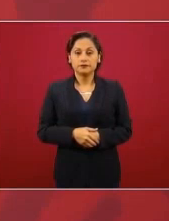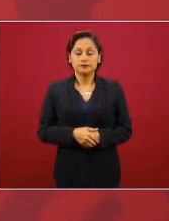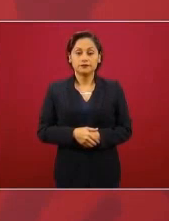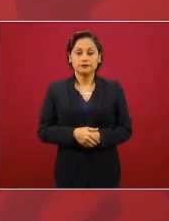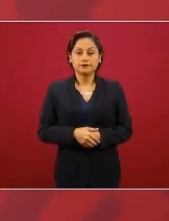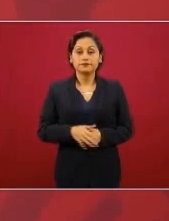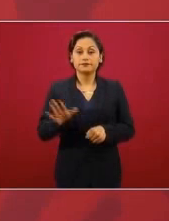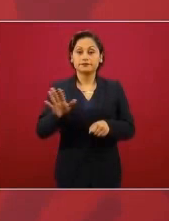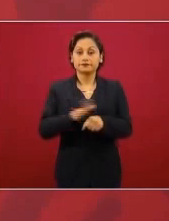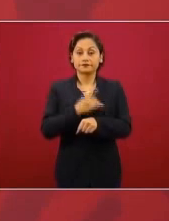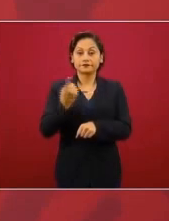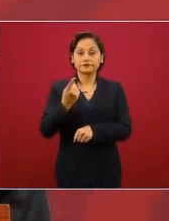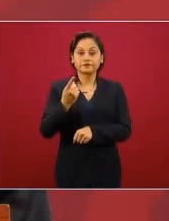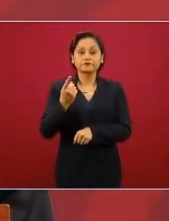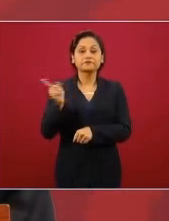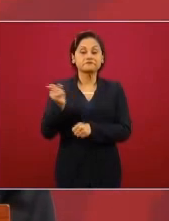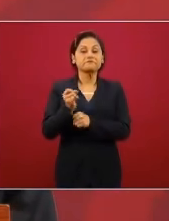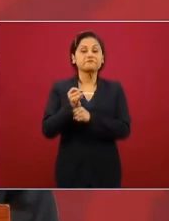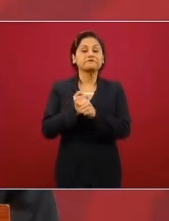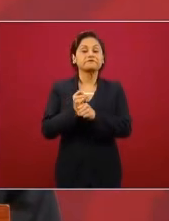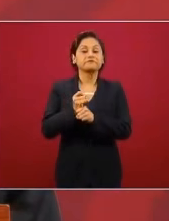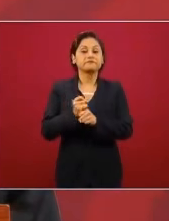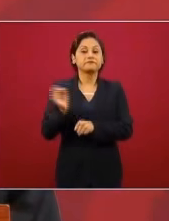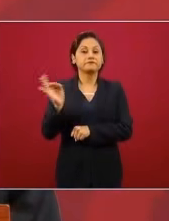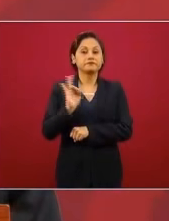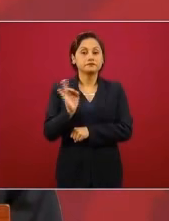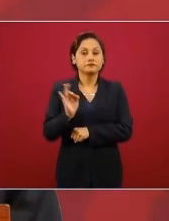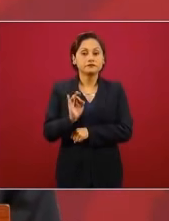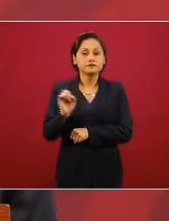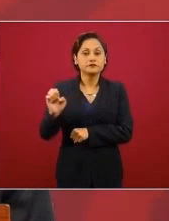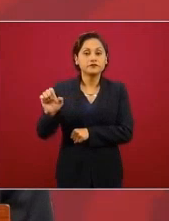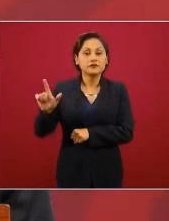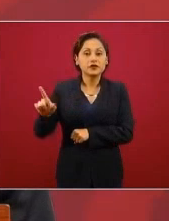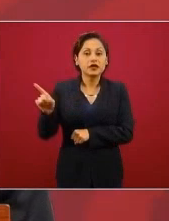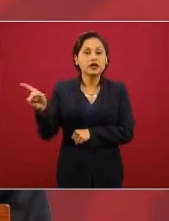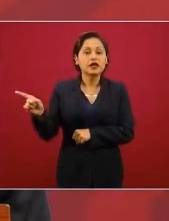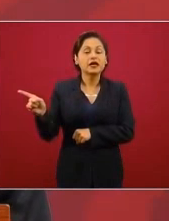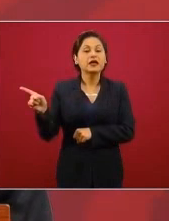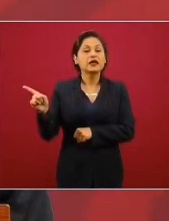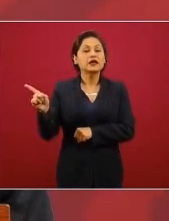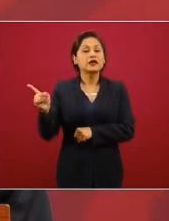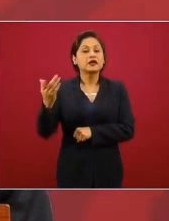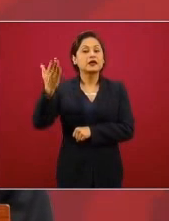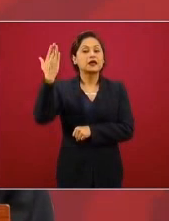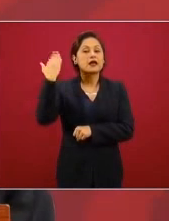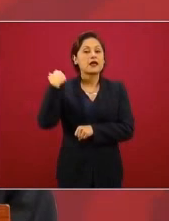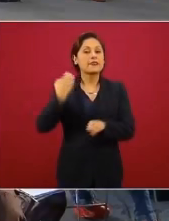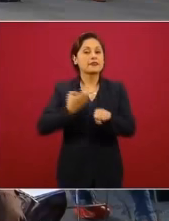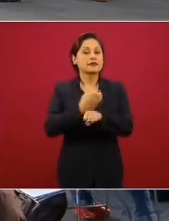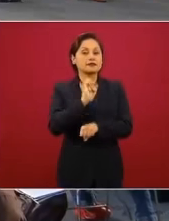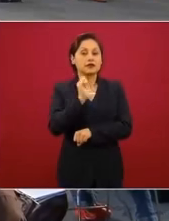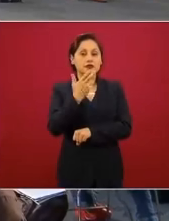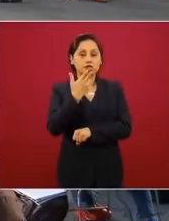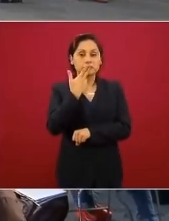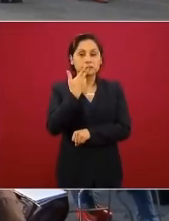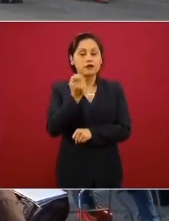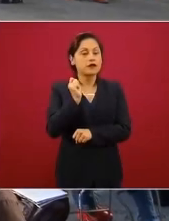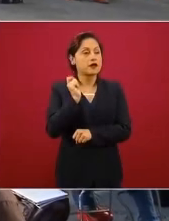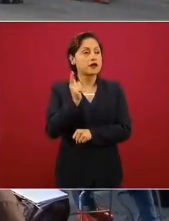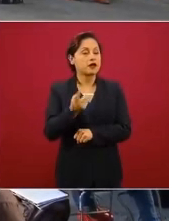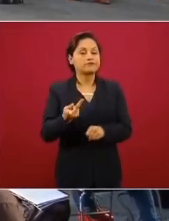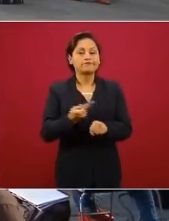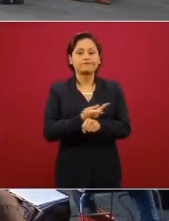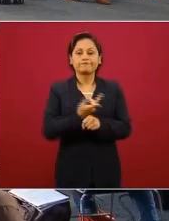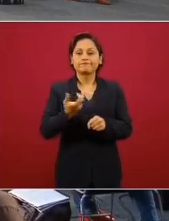en relación con los sucesos de chihuahua y de desvíos de fondos